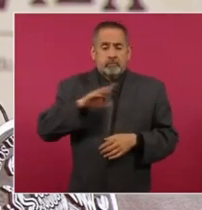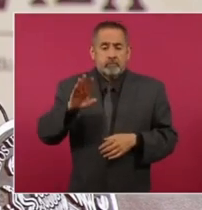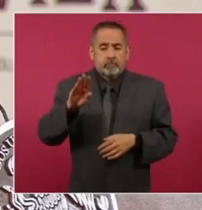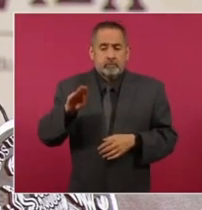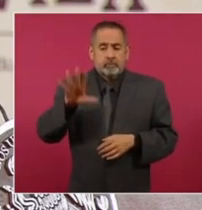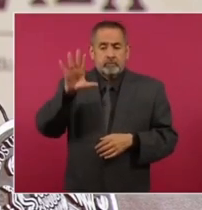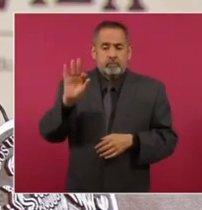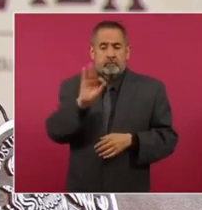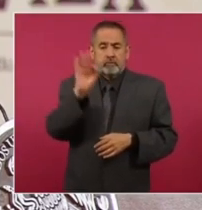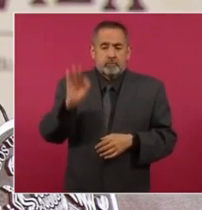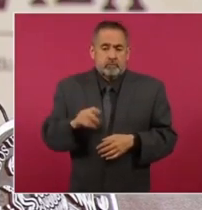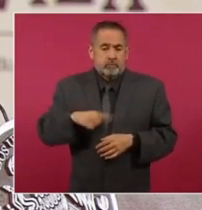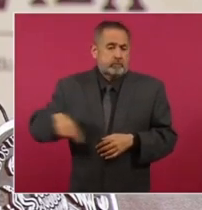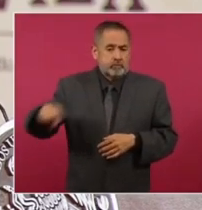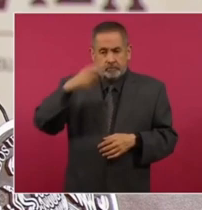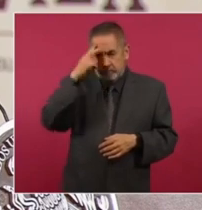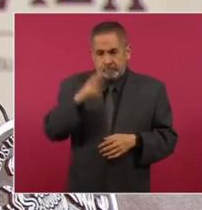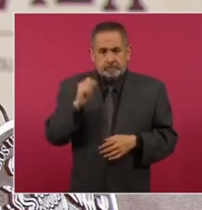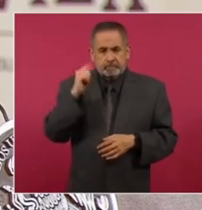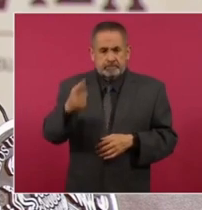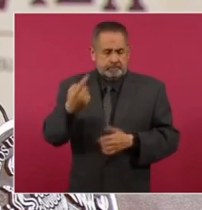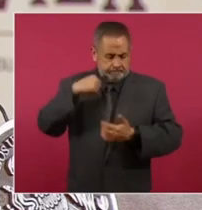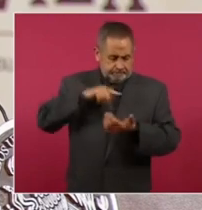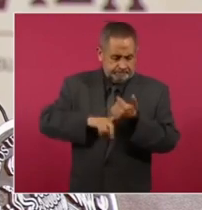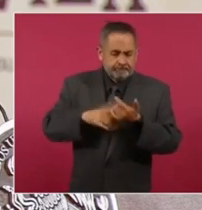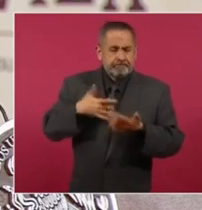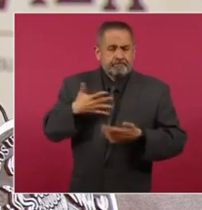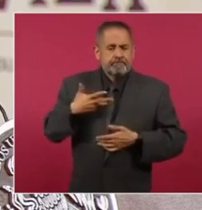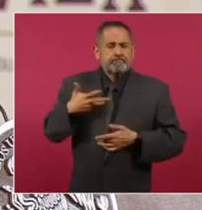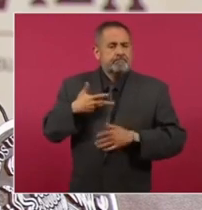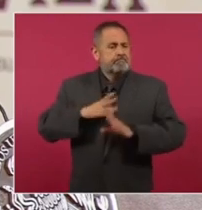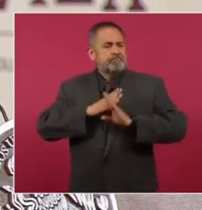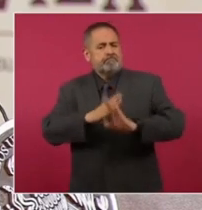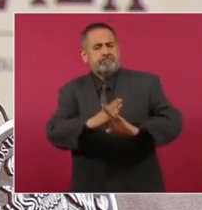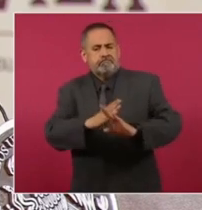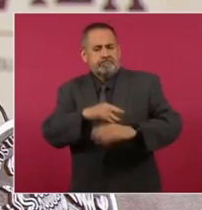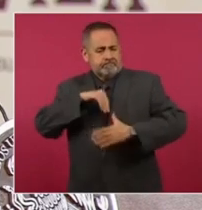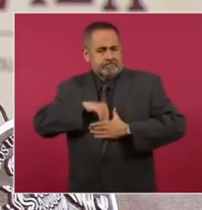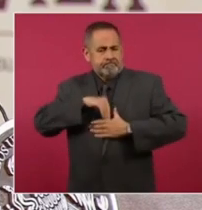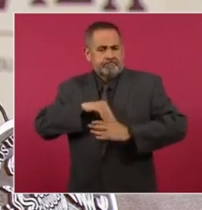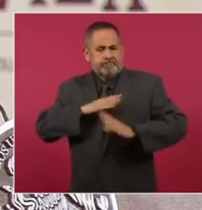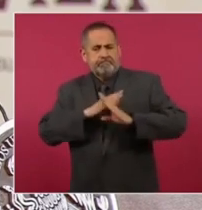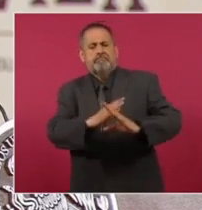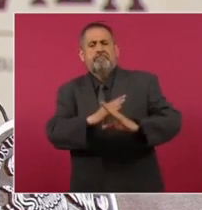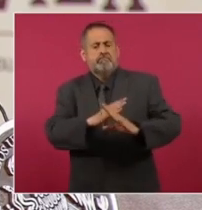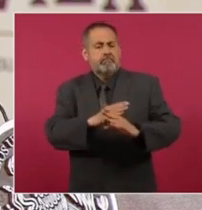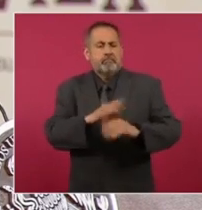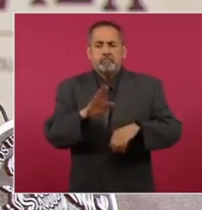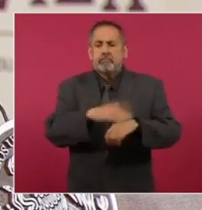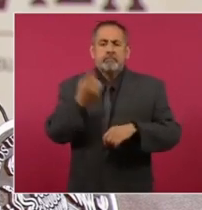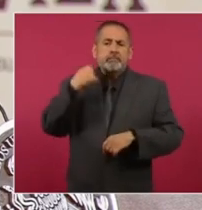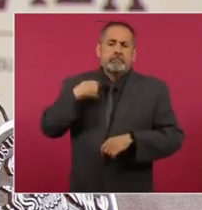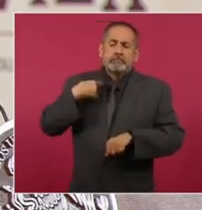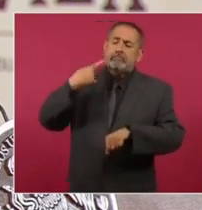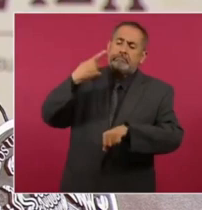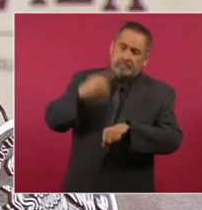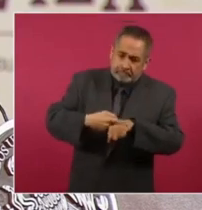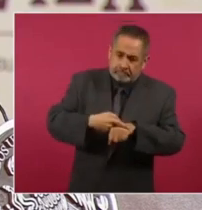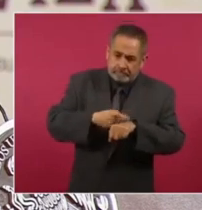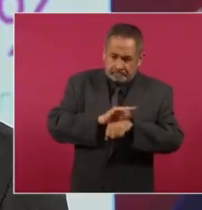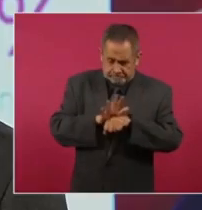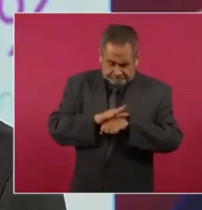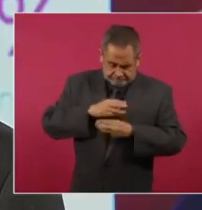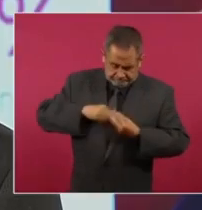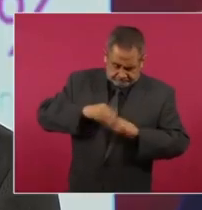de las personas tenemos anticuerpos contra el virus SARS-CoV-2, ya sea porque nos infectamos y padecimos COVID,